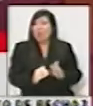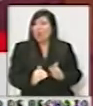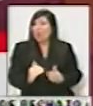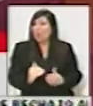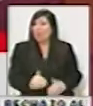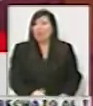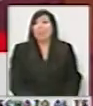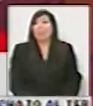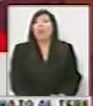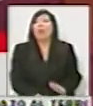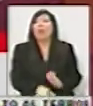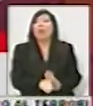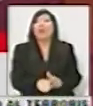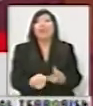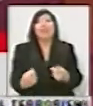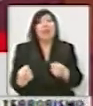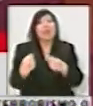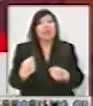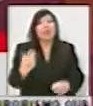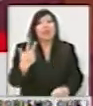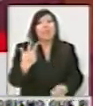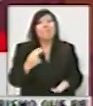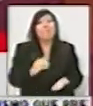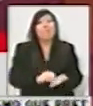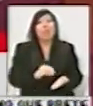hoy la ley exige